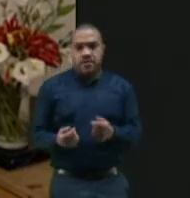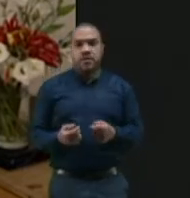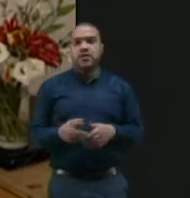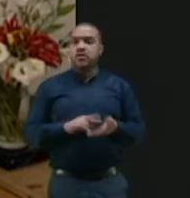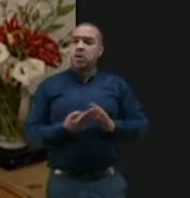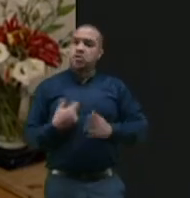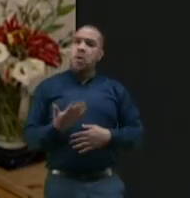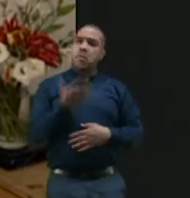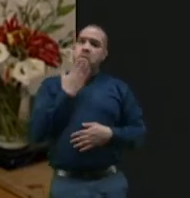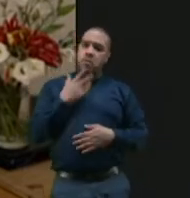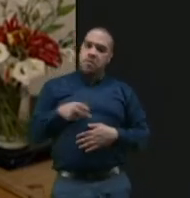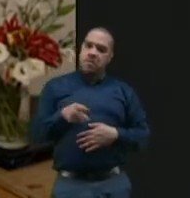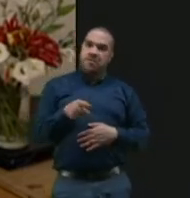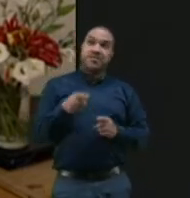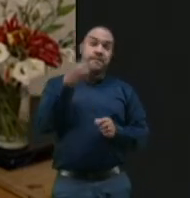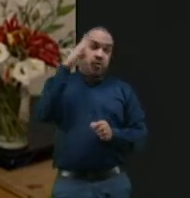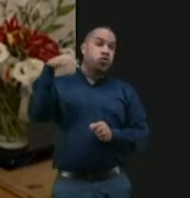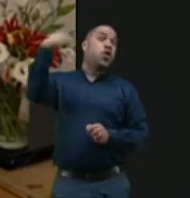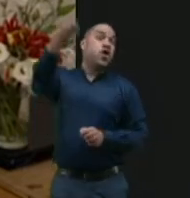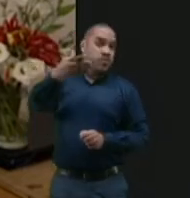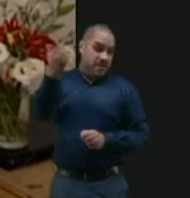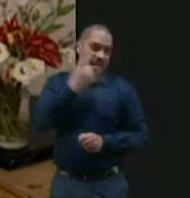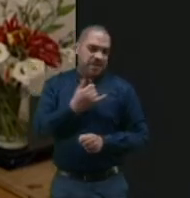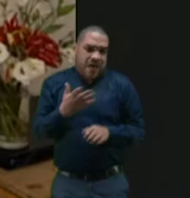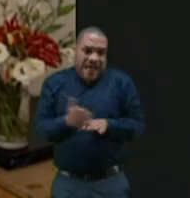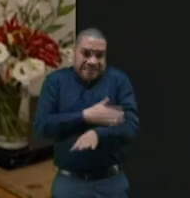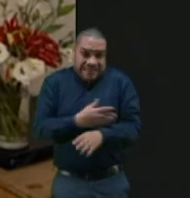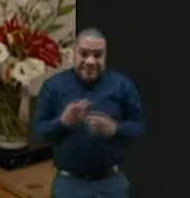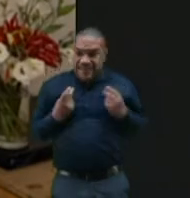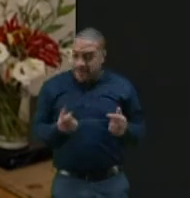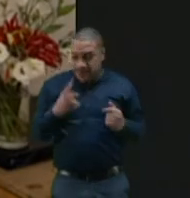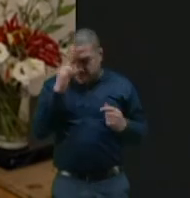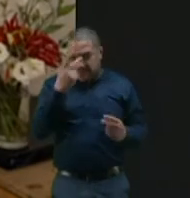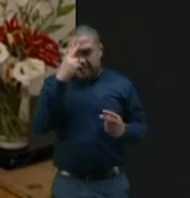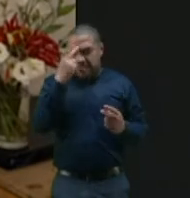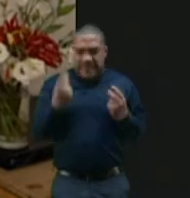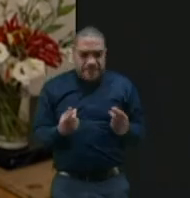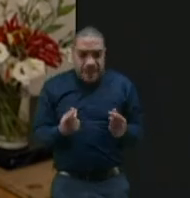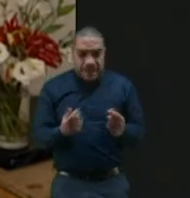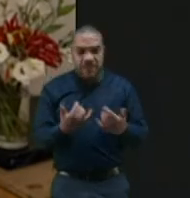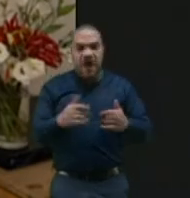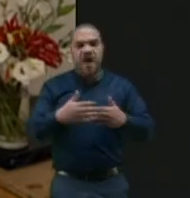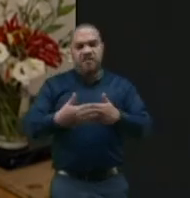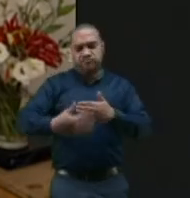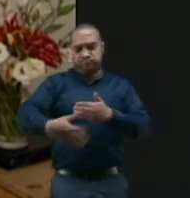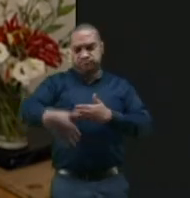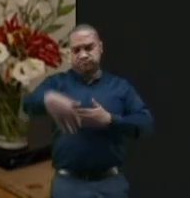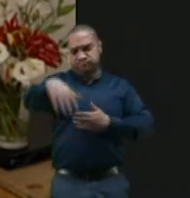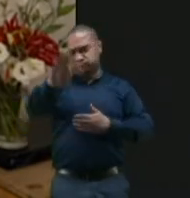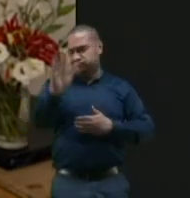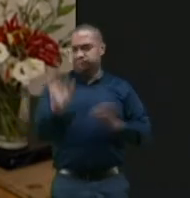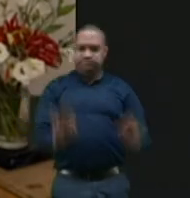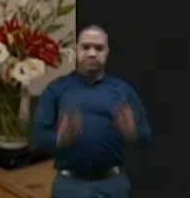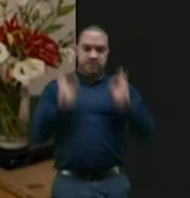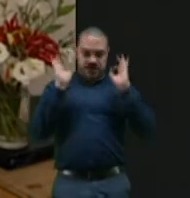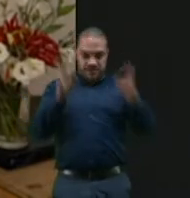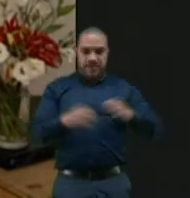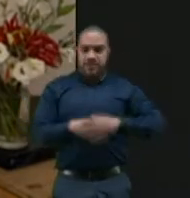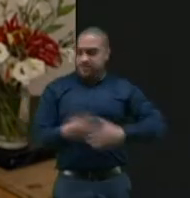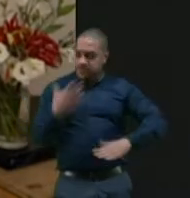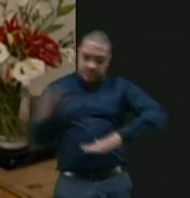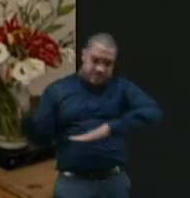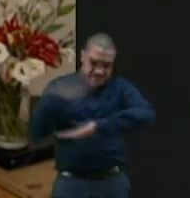que se puedan recuperar más rápido. Y al final del día, para poder ser exitosos, ustedes tienen que hacer una cosa bien. Entonces, si tienen